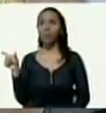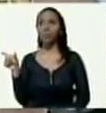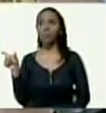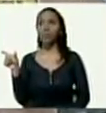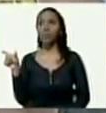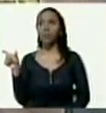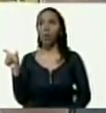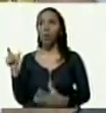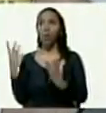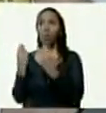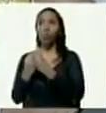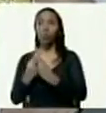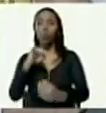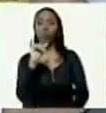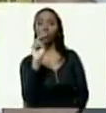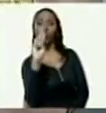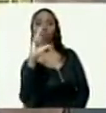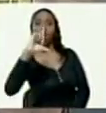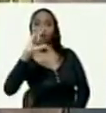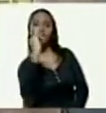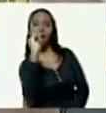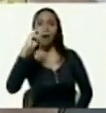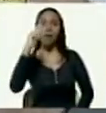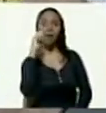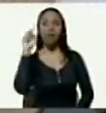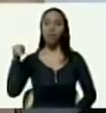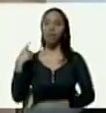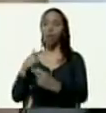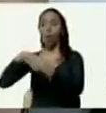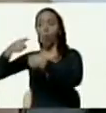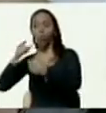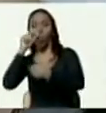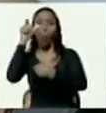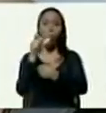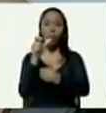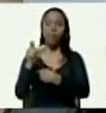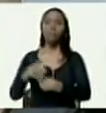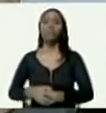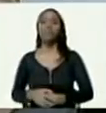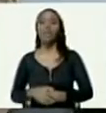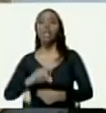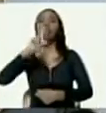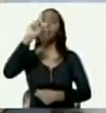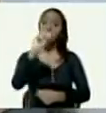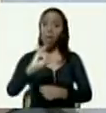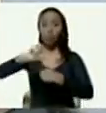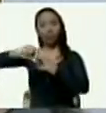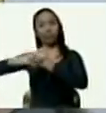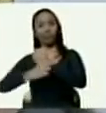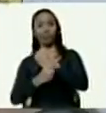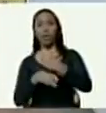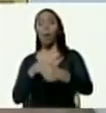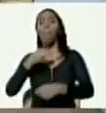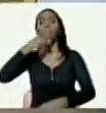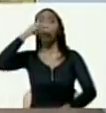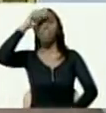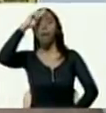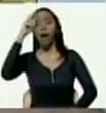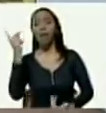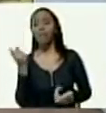el señor Alejandro Betancourt y el señor Wilmer Guaidó, padre de Juan